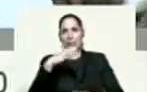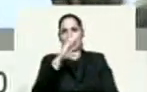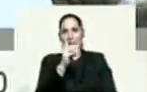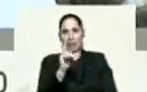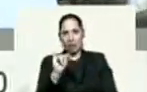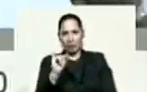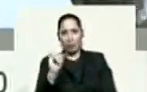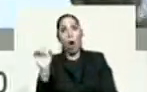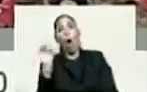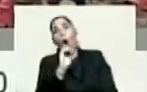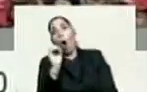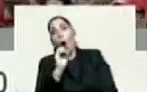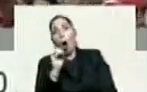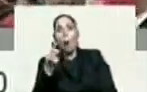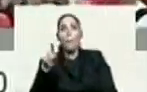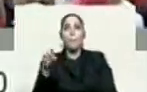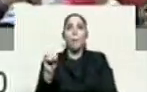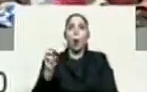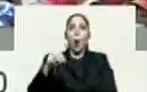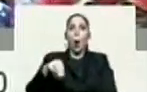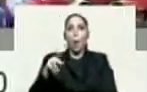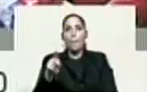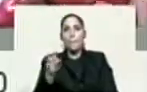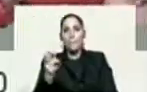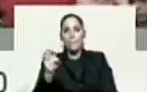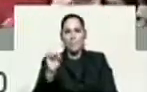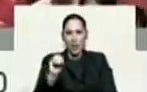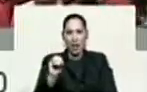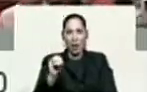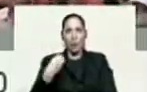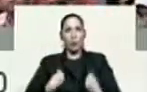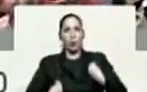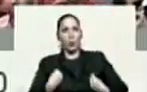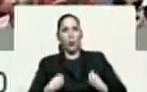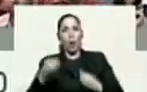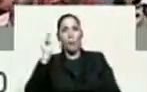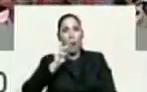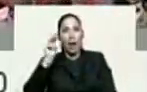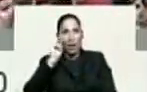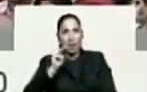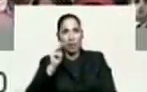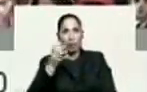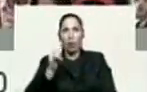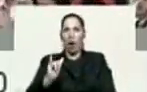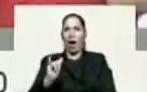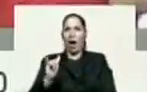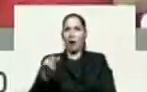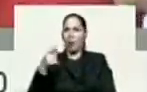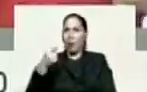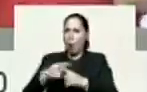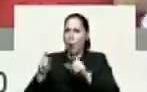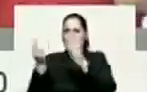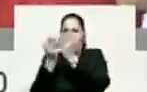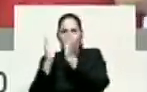O que Pompeo está preocupado por el maestro que está allá en Pampán.